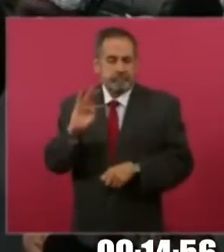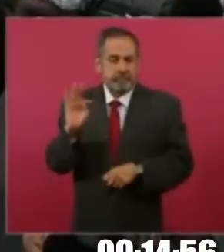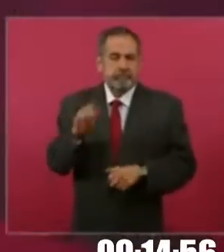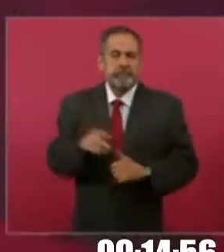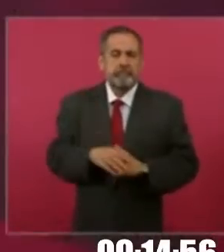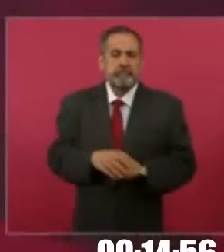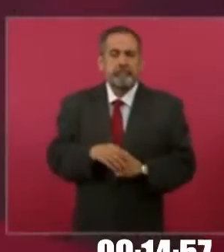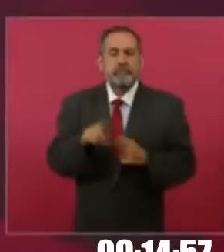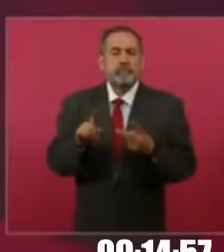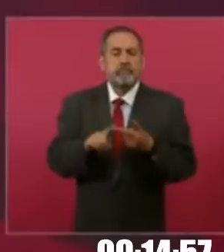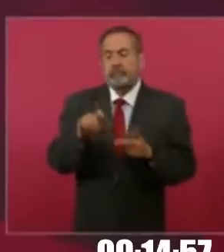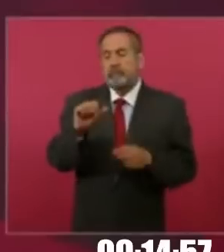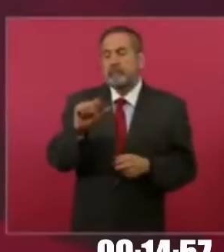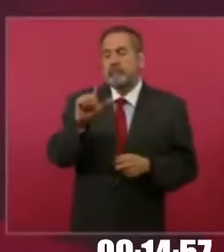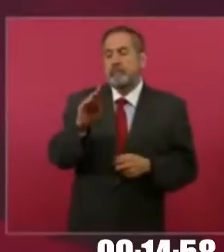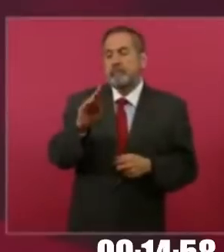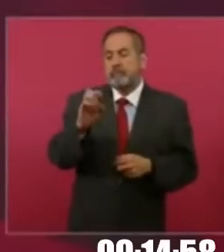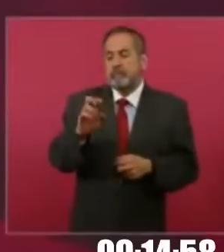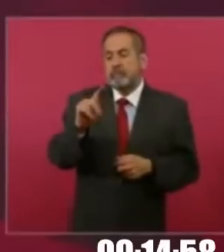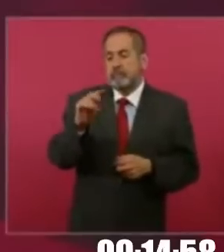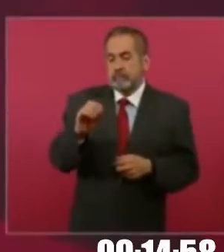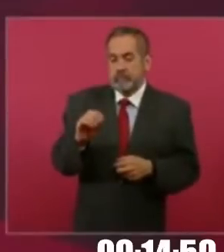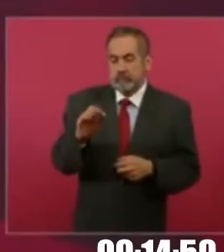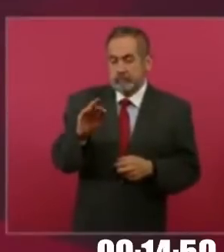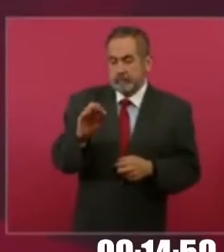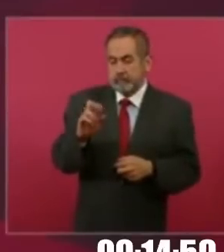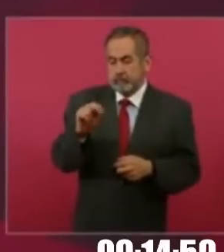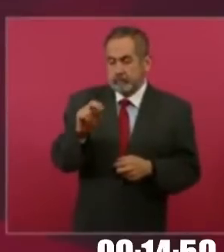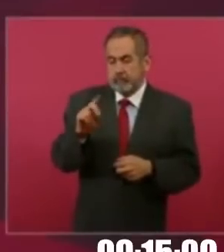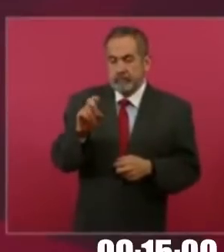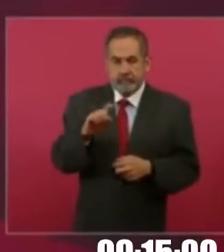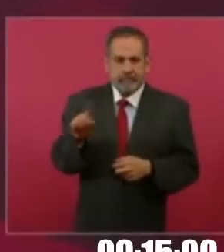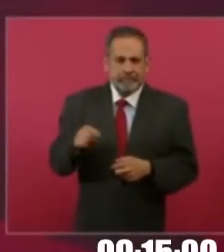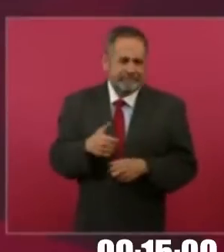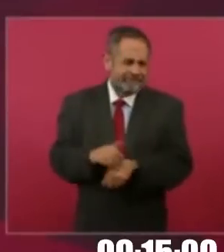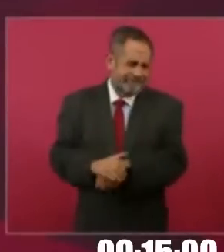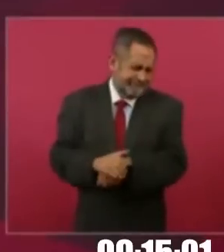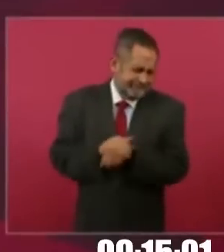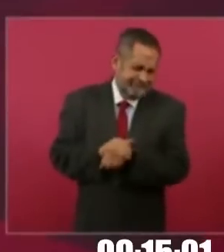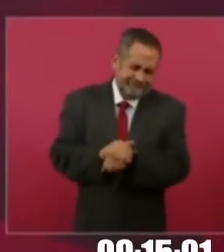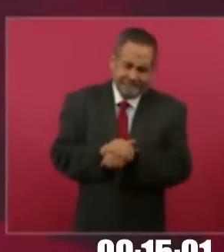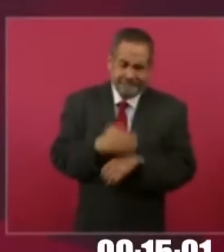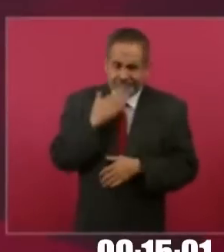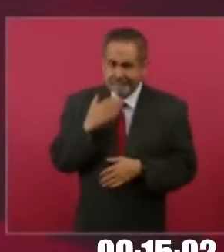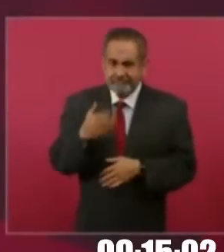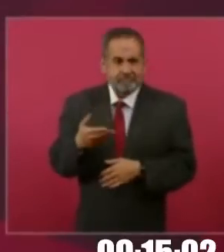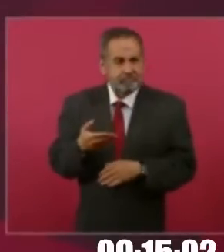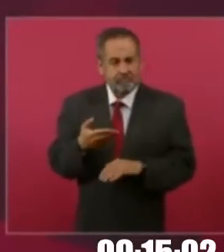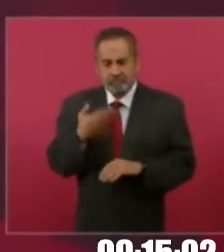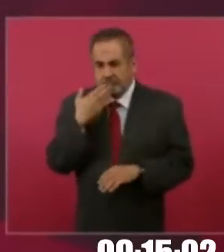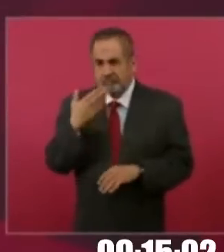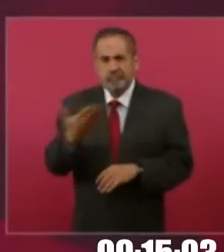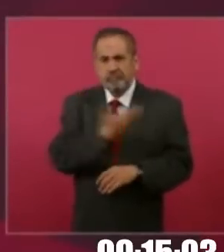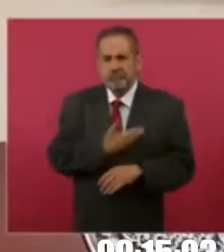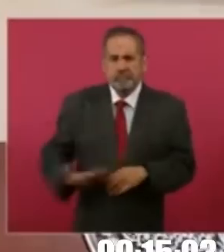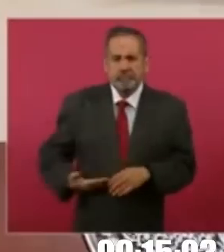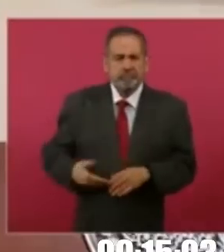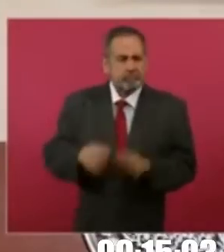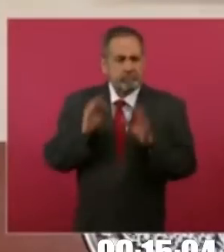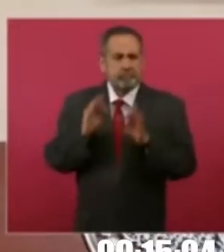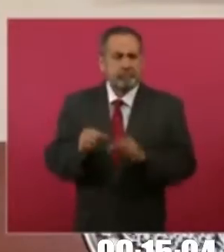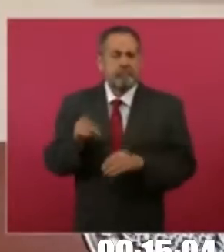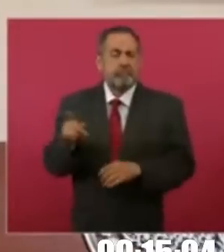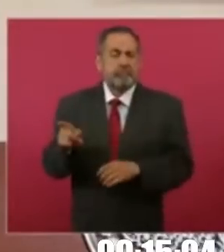Alberto Fernández es nuestro amigo un gran presidente ya lo